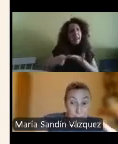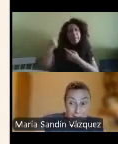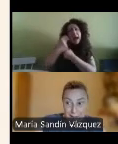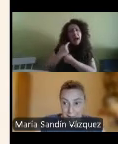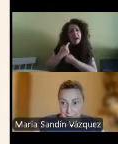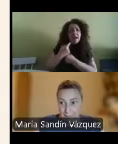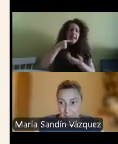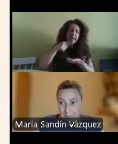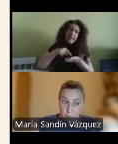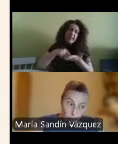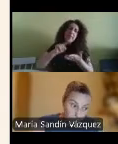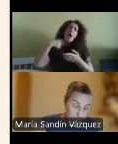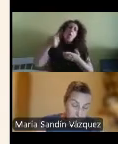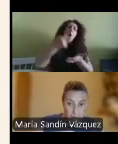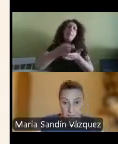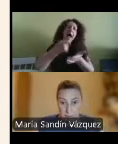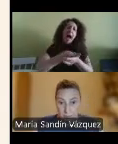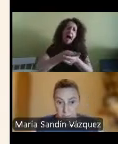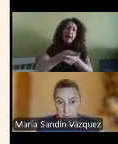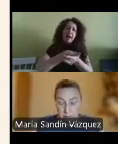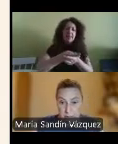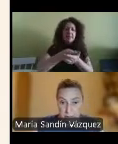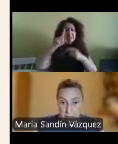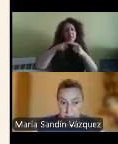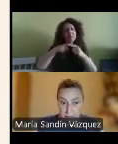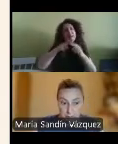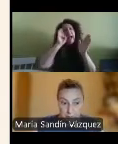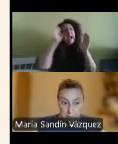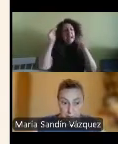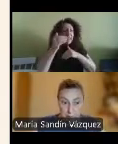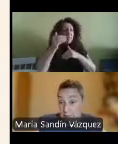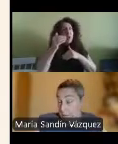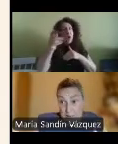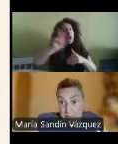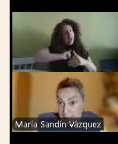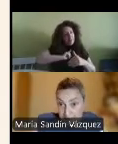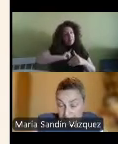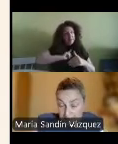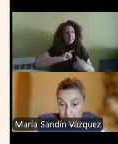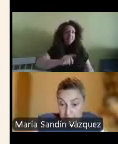diga que luego va a pagar lo que cuesta la atención que va a recibir.